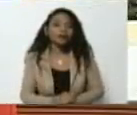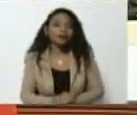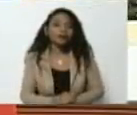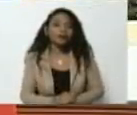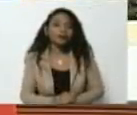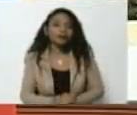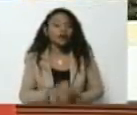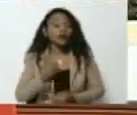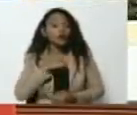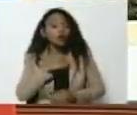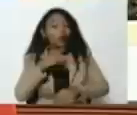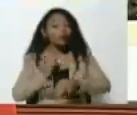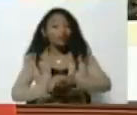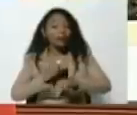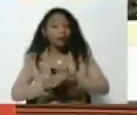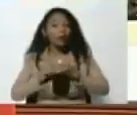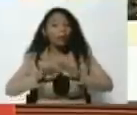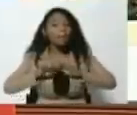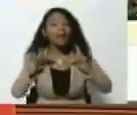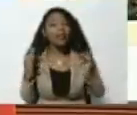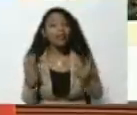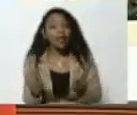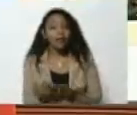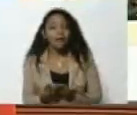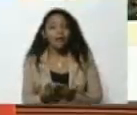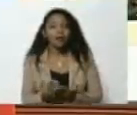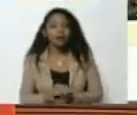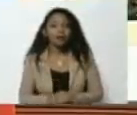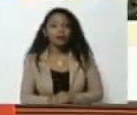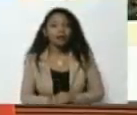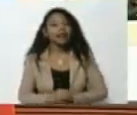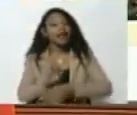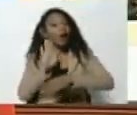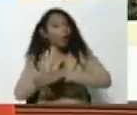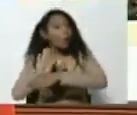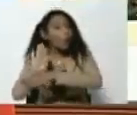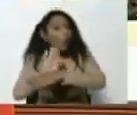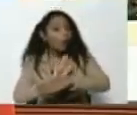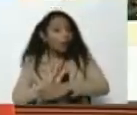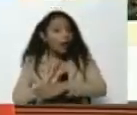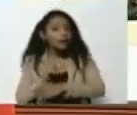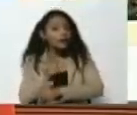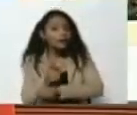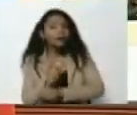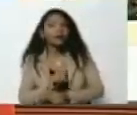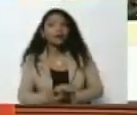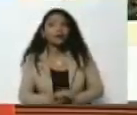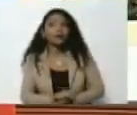Estamos en tiempo de pandemia y hay que cuidarse, ¿verdad?